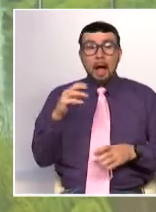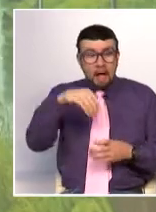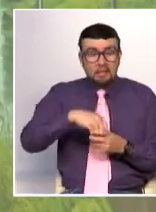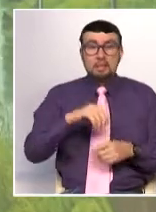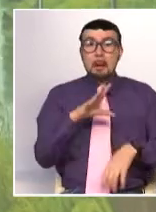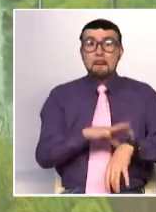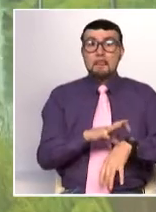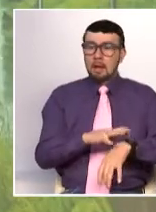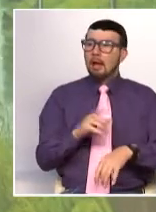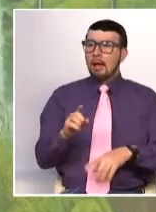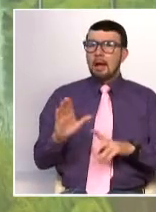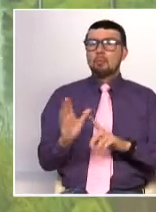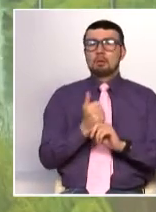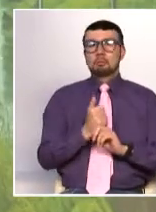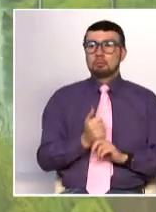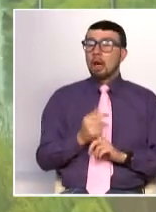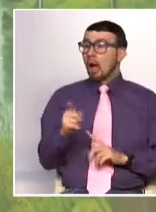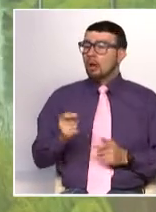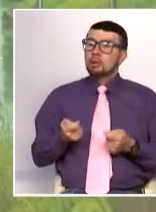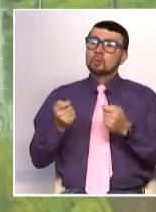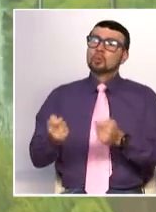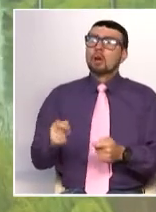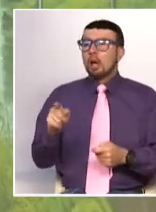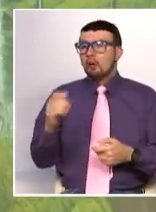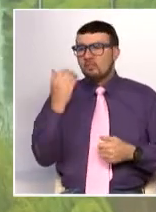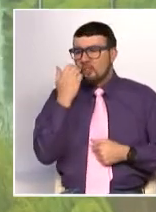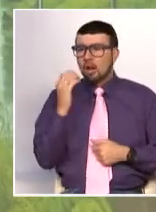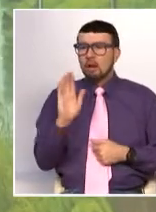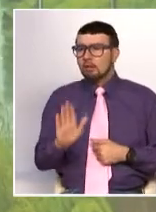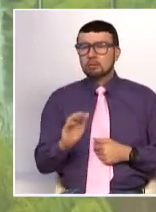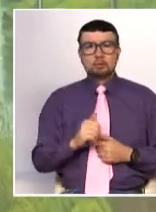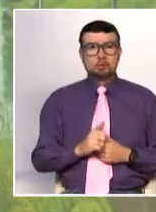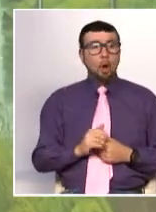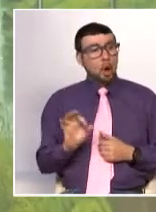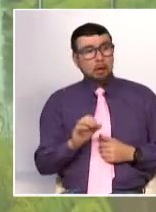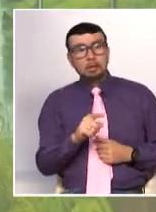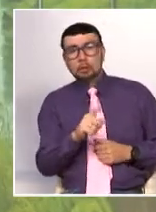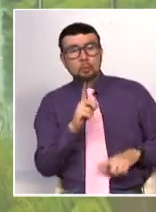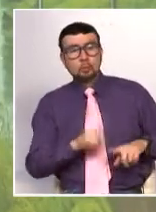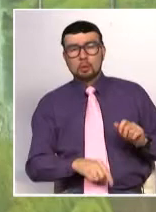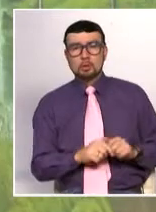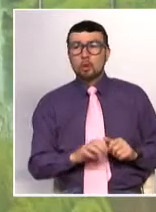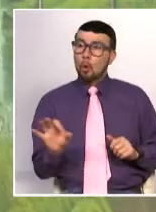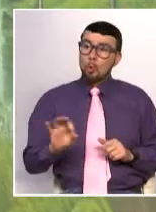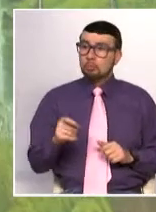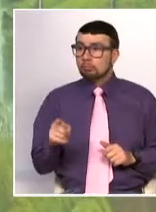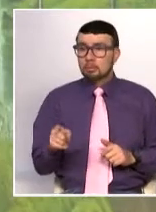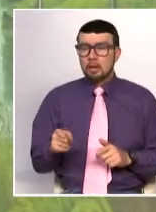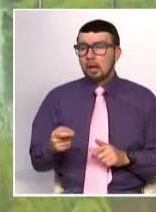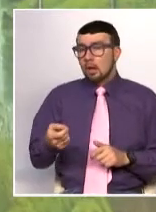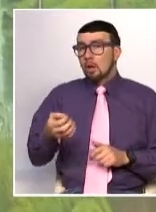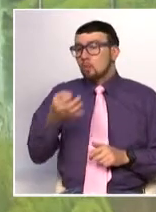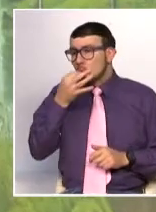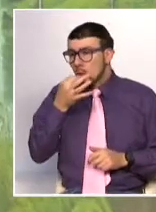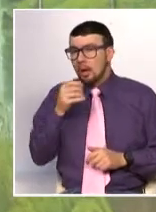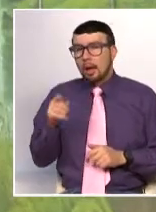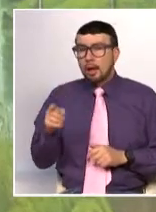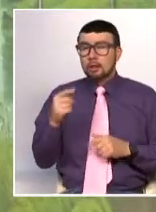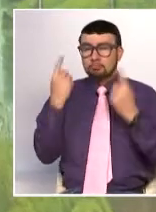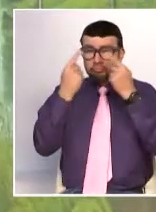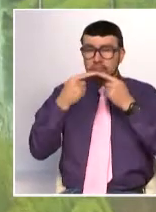entonces se tomó estos niños enfermo no se percatan de eso entonces démosle un antihistamínico podemos le